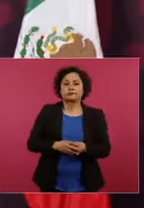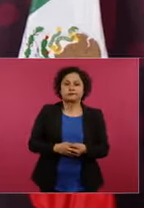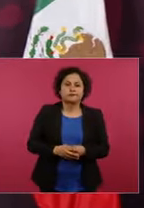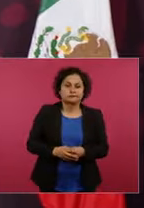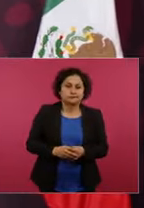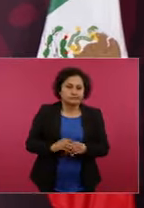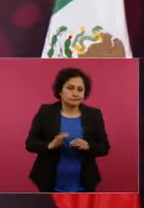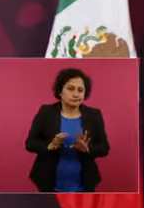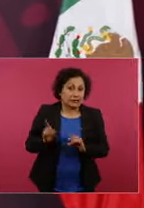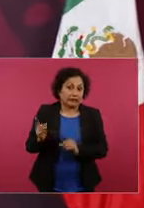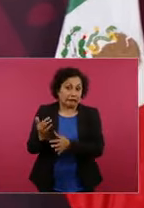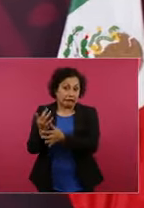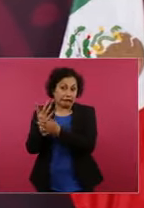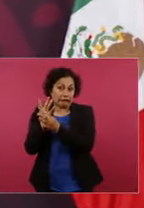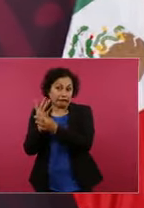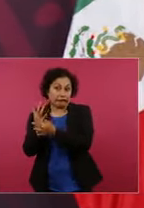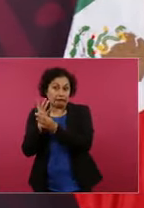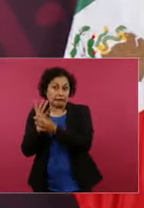éramos